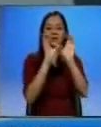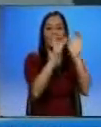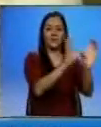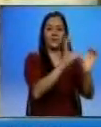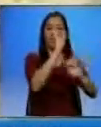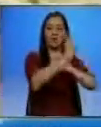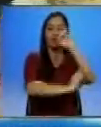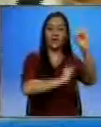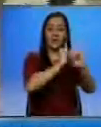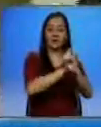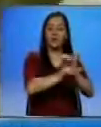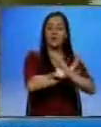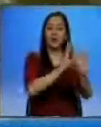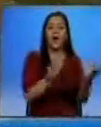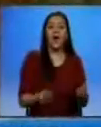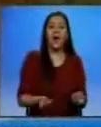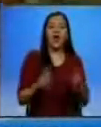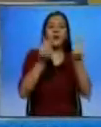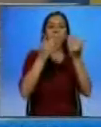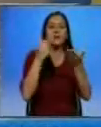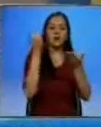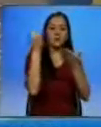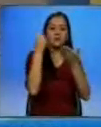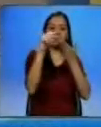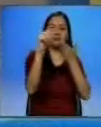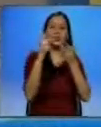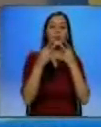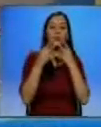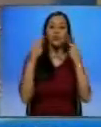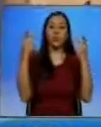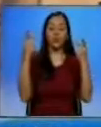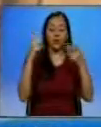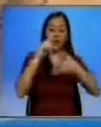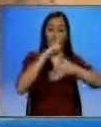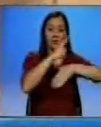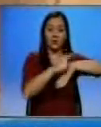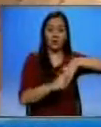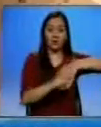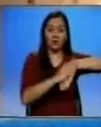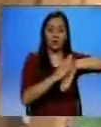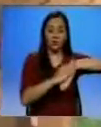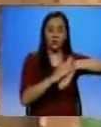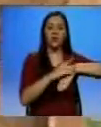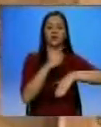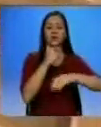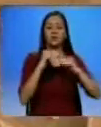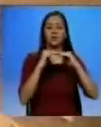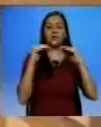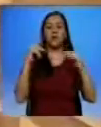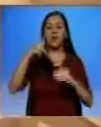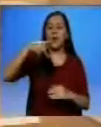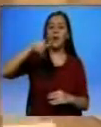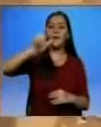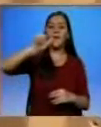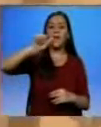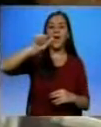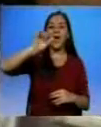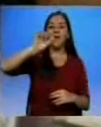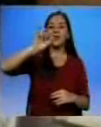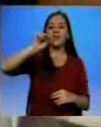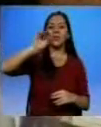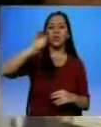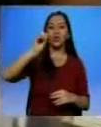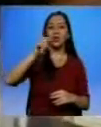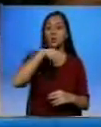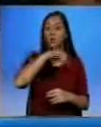internacional, convirtiéndose en el primer hospital público en Hispanoamérica en obtenerla en nivel platino. En realidad este